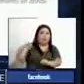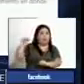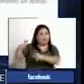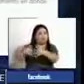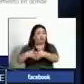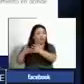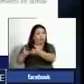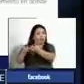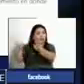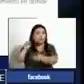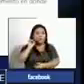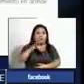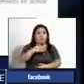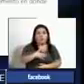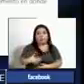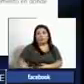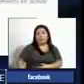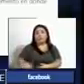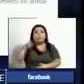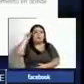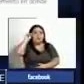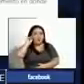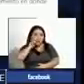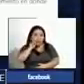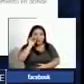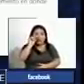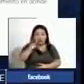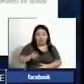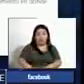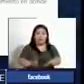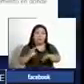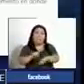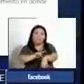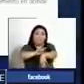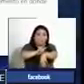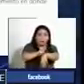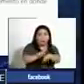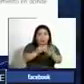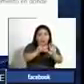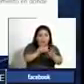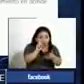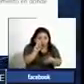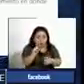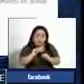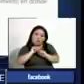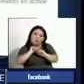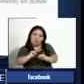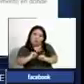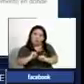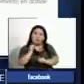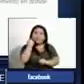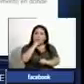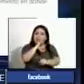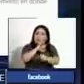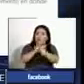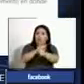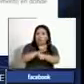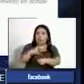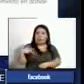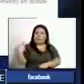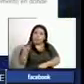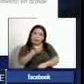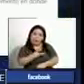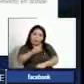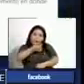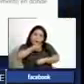Unidos, donde según el presidente salvadoreño, cada 7 minutos muere una persona a causa del coronavirus. Como Noticiero Hechos